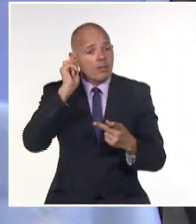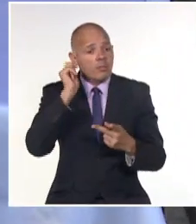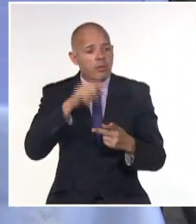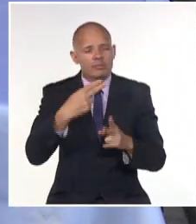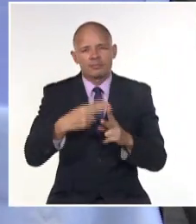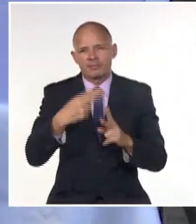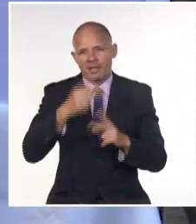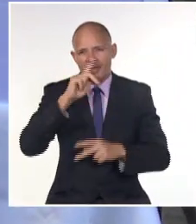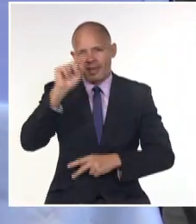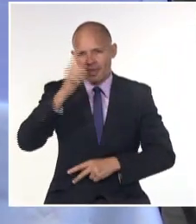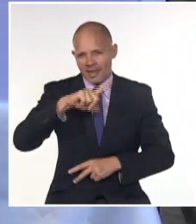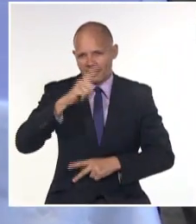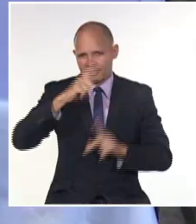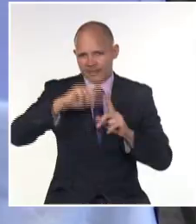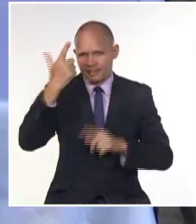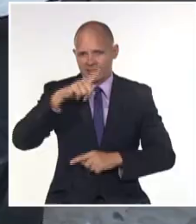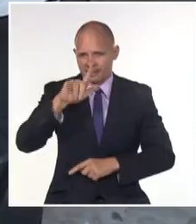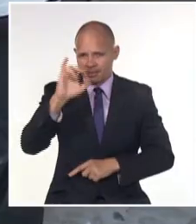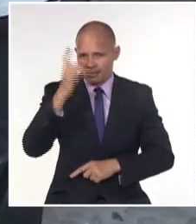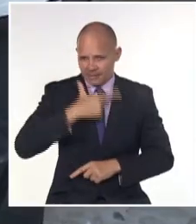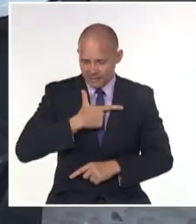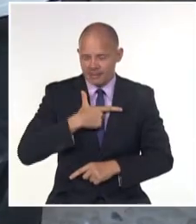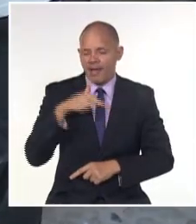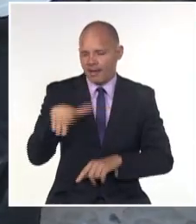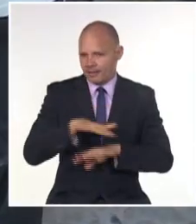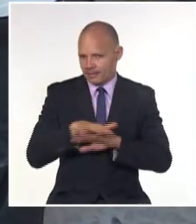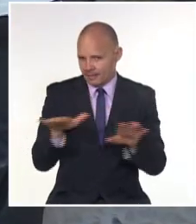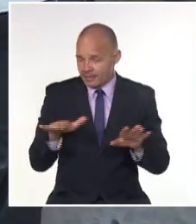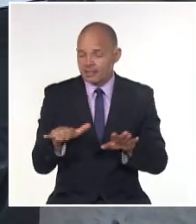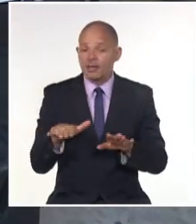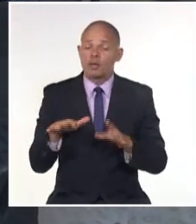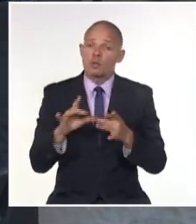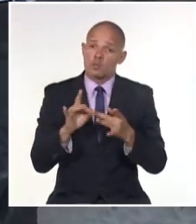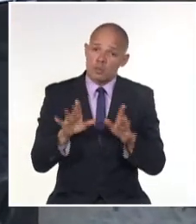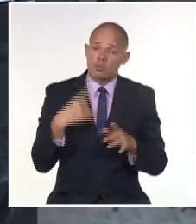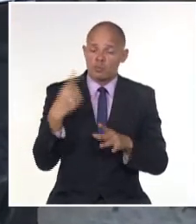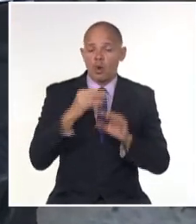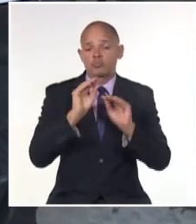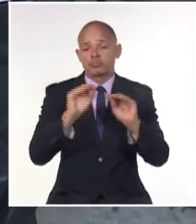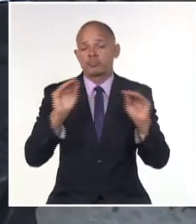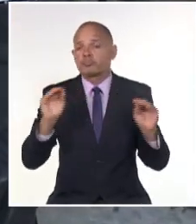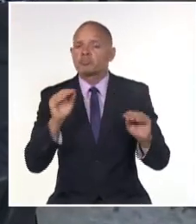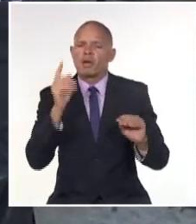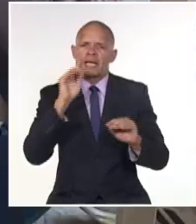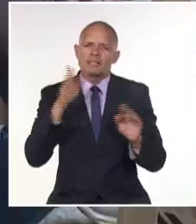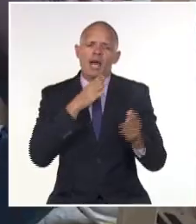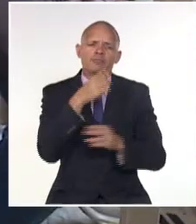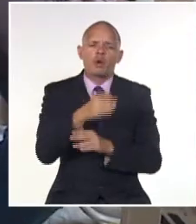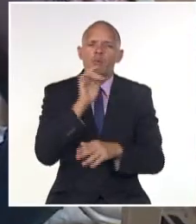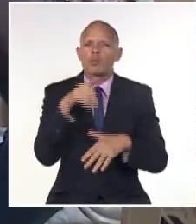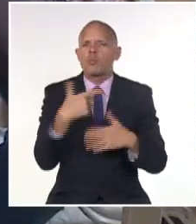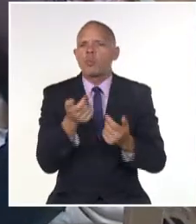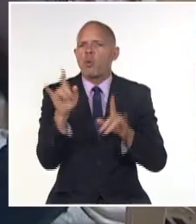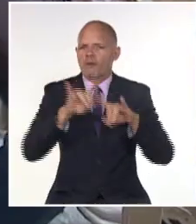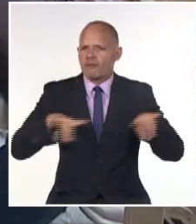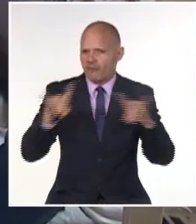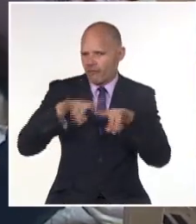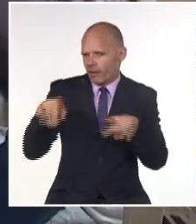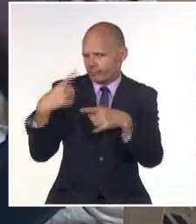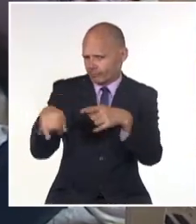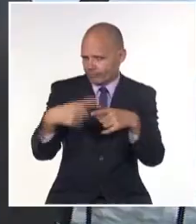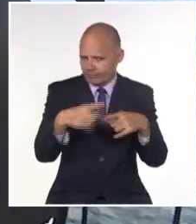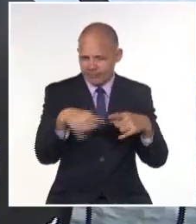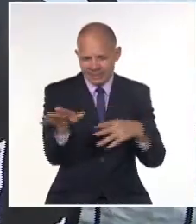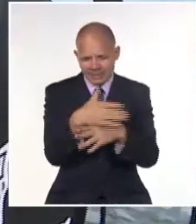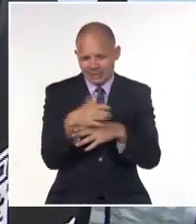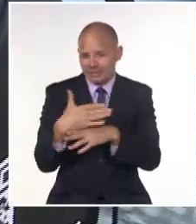gran convocatoria y logró llevar la poesía a las comunidades, a las universidades, a las plataformas digitales y a los corazones de la